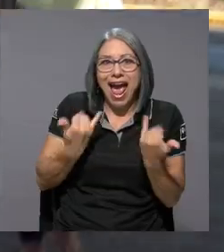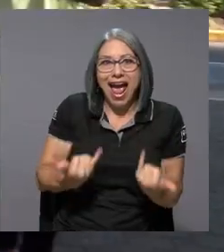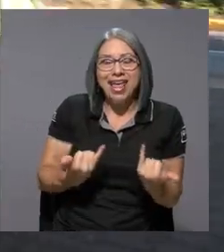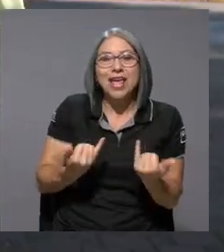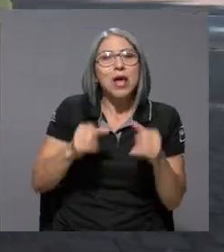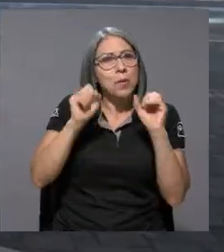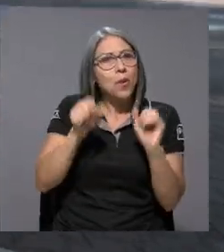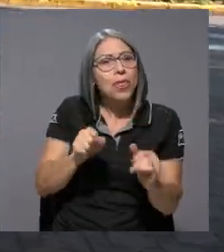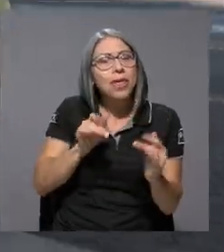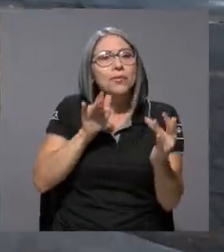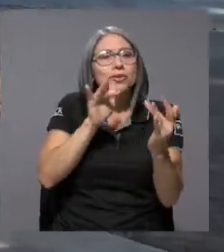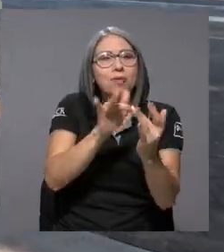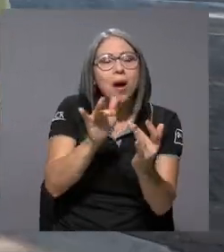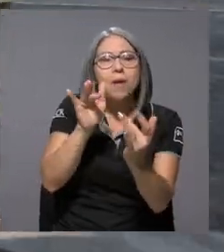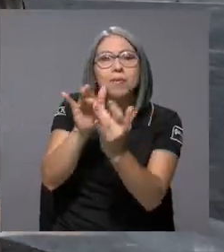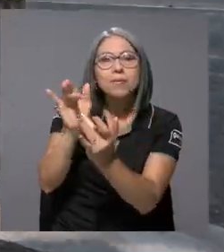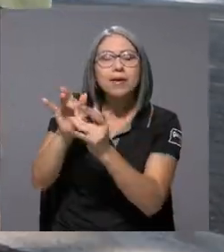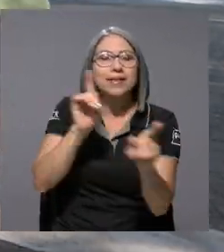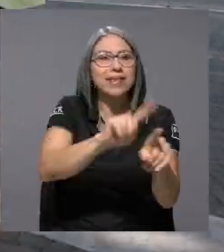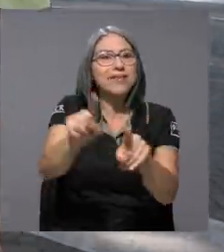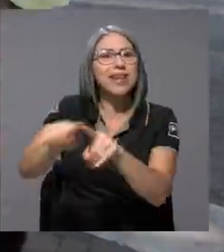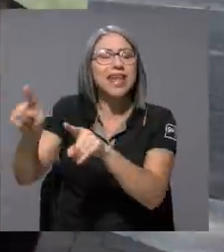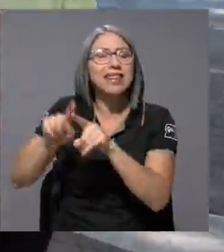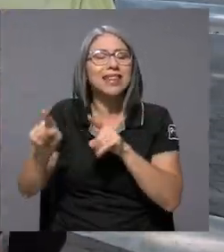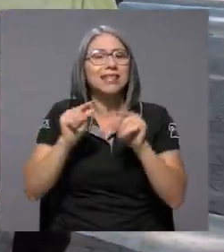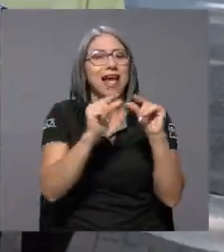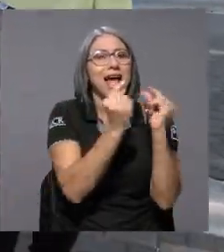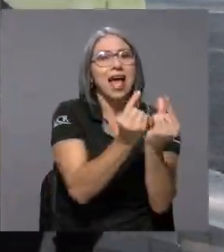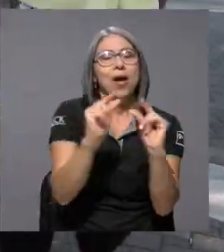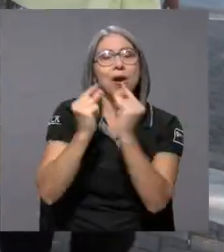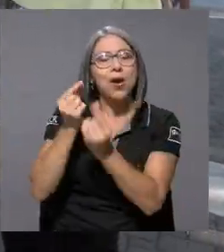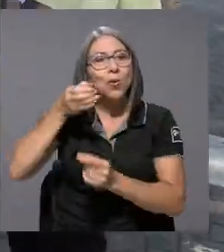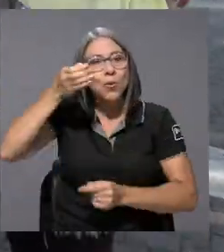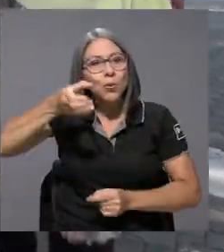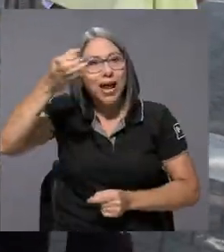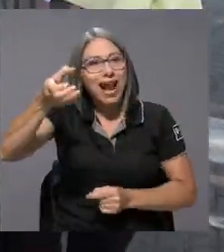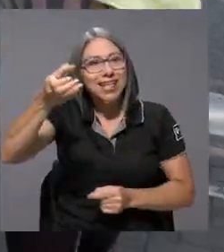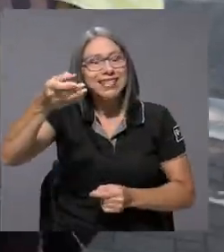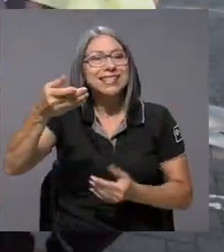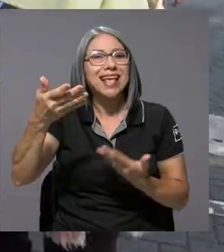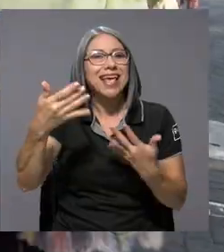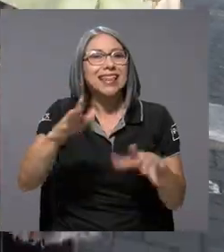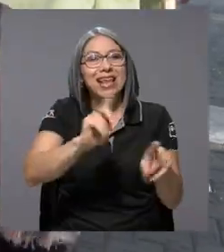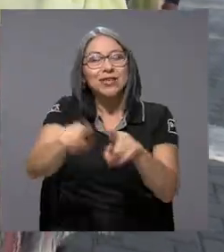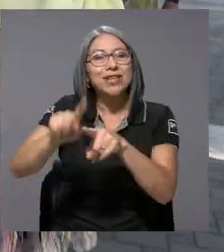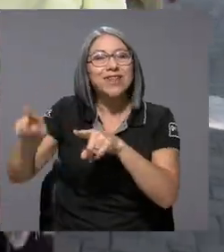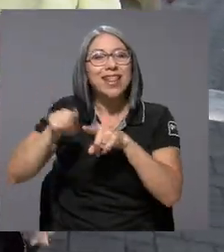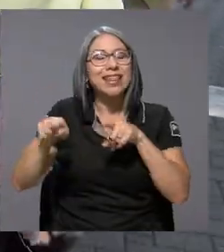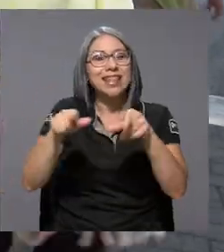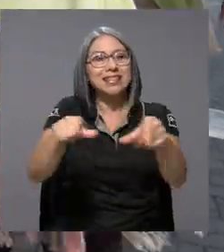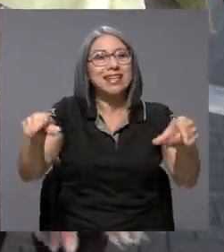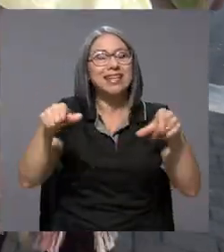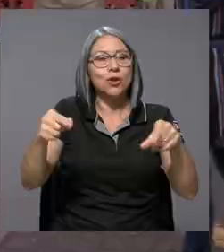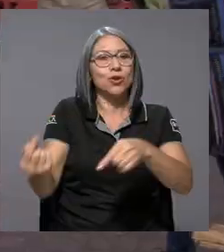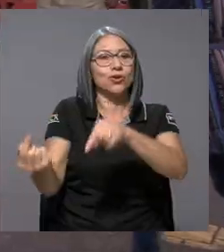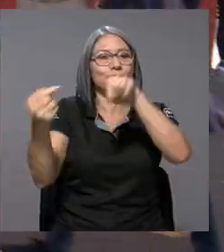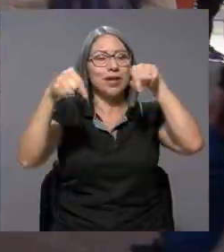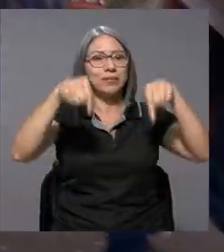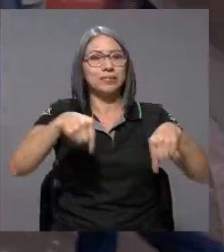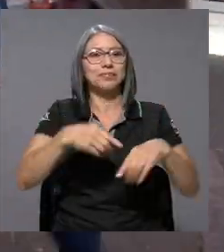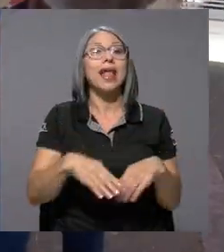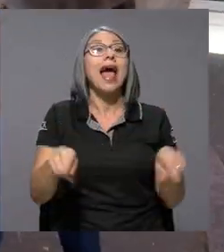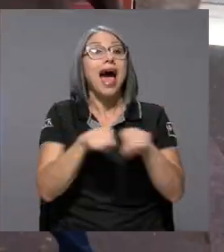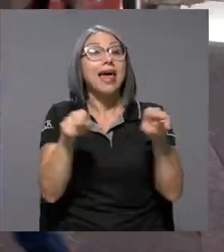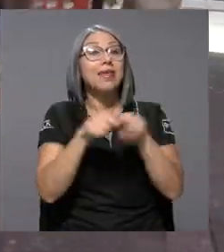hemos podido ir contactando las diferentes manifestaciones o agrupaciones culturales que vienen de los diferentes territorios. Además